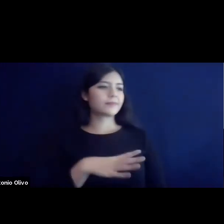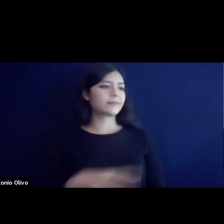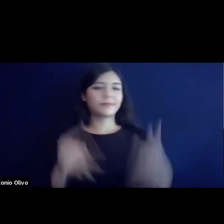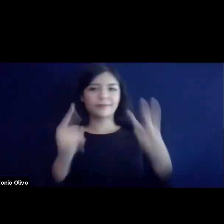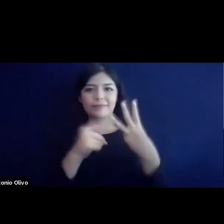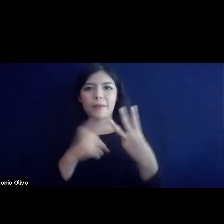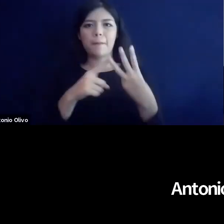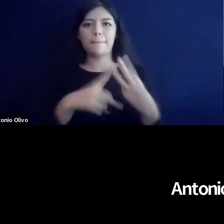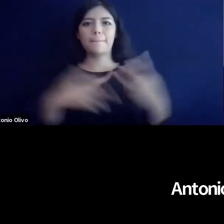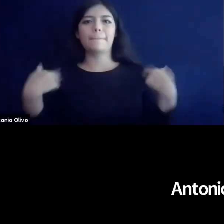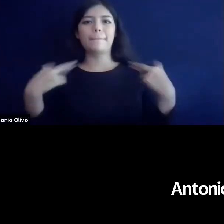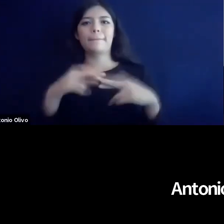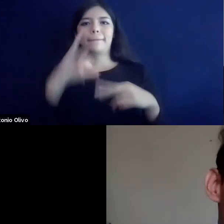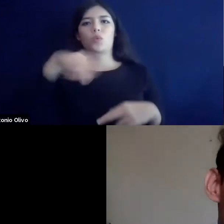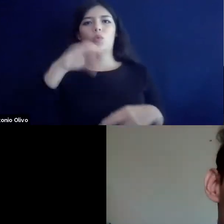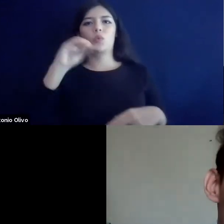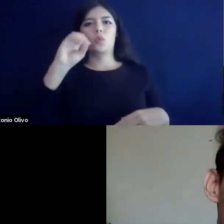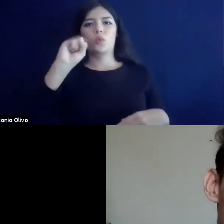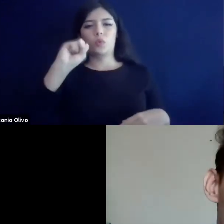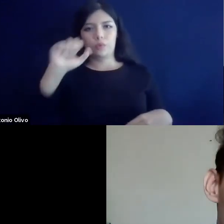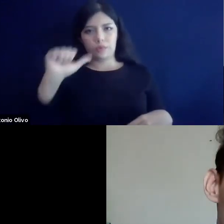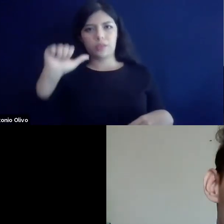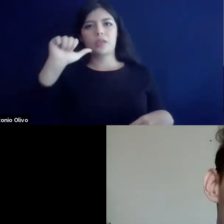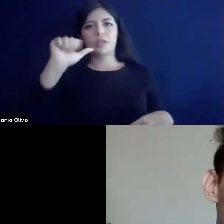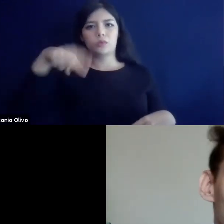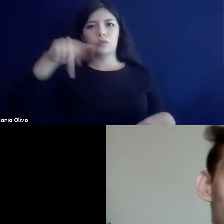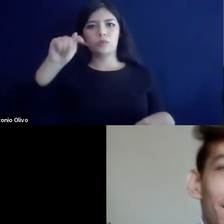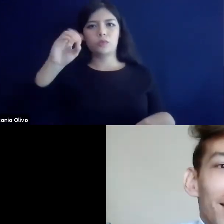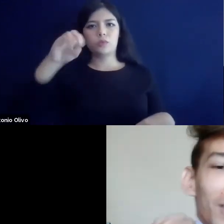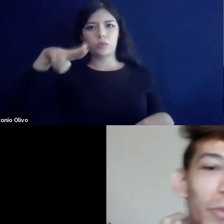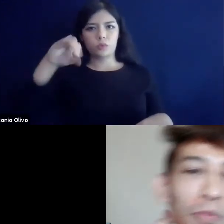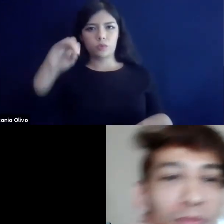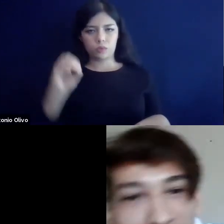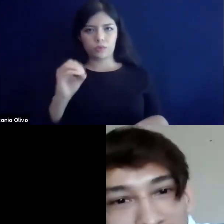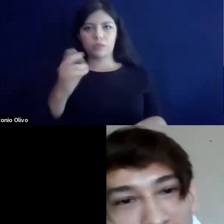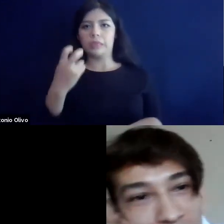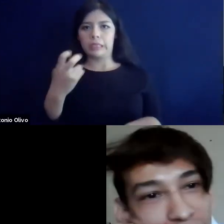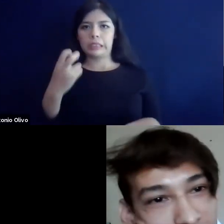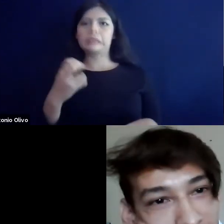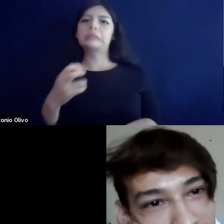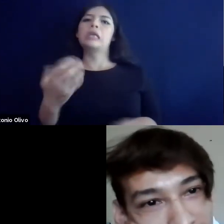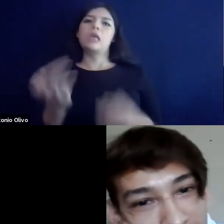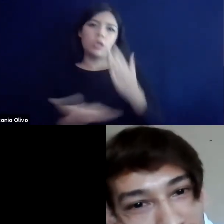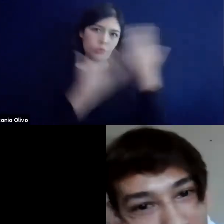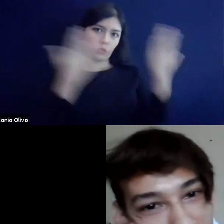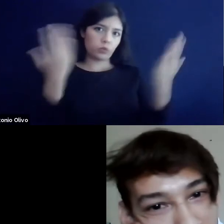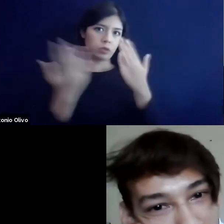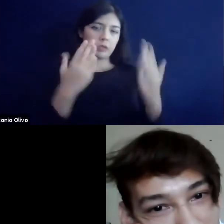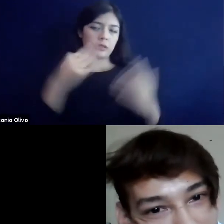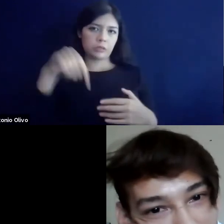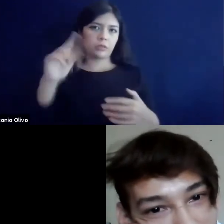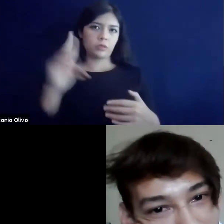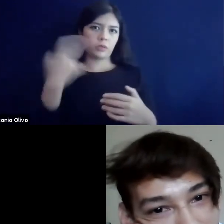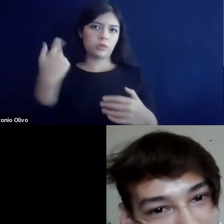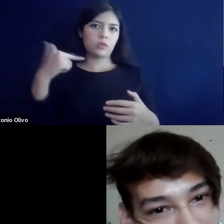Antonio para que nos comparte su experiencia como estudiante tanto en presencial, cuando estuvo en presencial, y ahora en